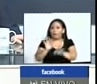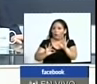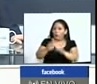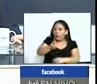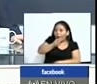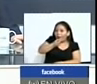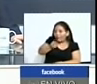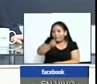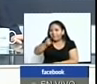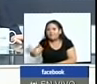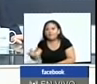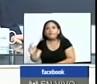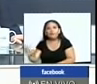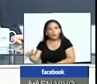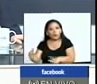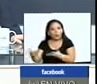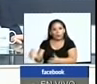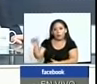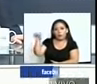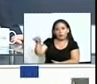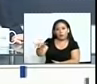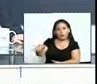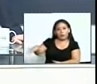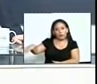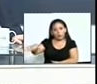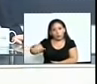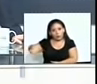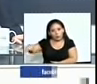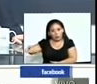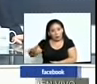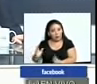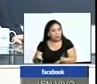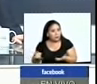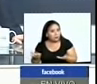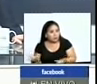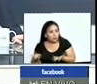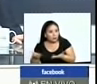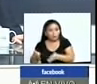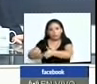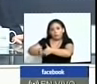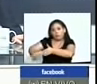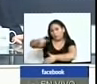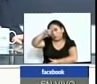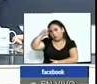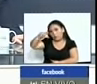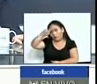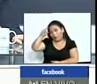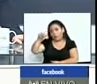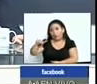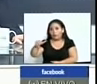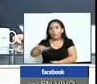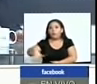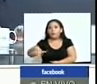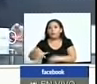equipos nos cuenta sobre la situación actual de casos y cómo se desarrolla la reactivación económica en esta parte del occidente del